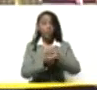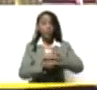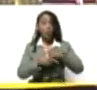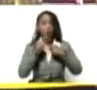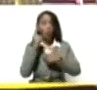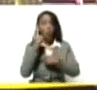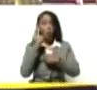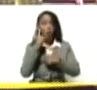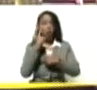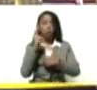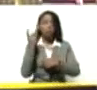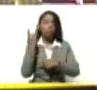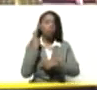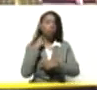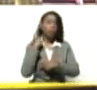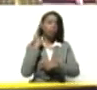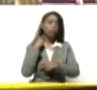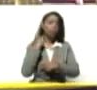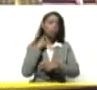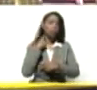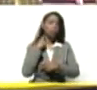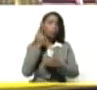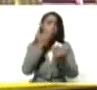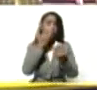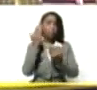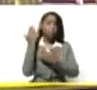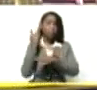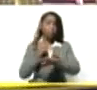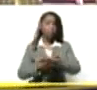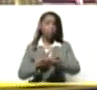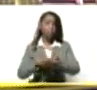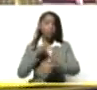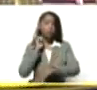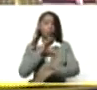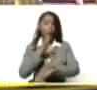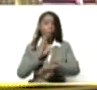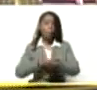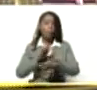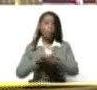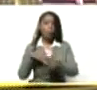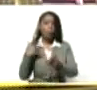un dinosaurio. Mire que las épocas históricas pasan.